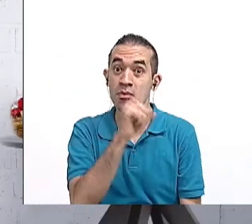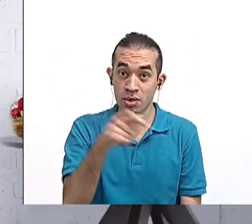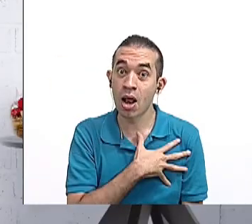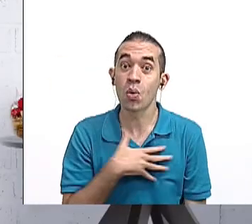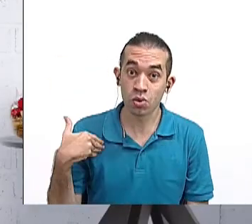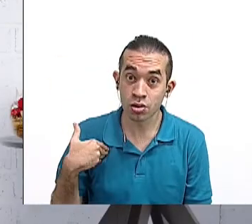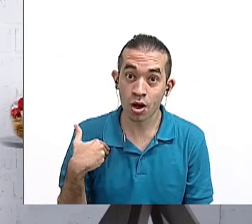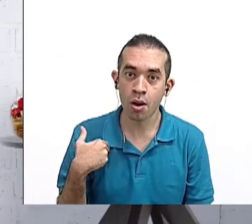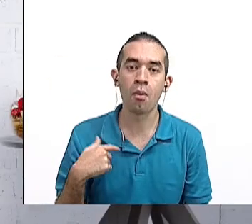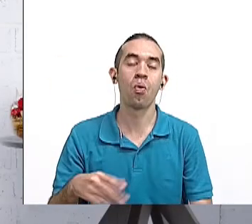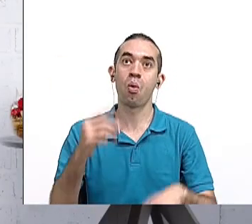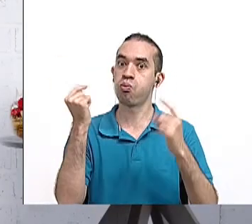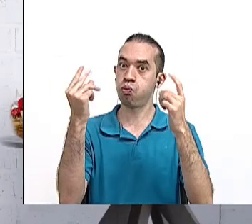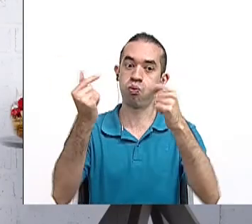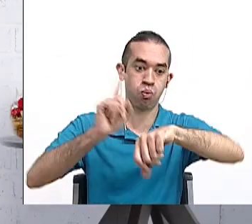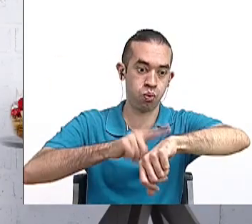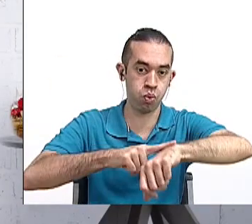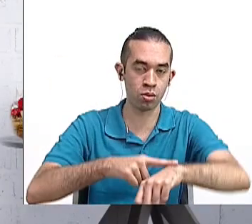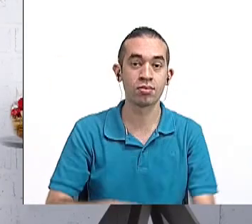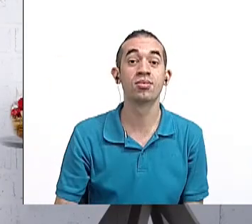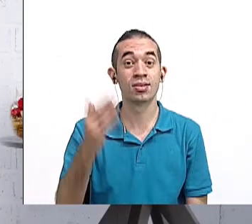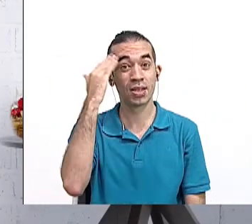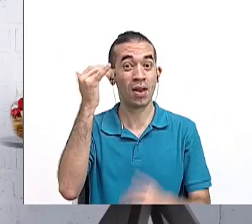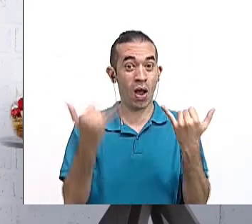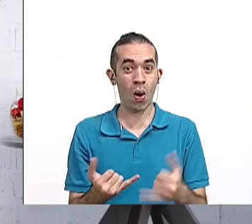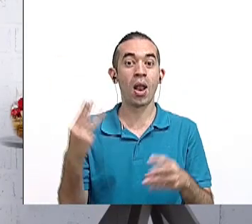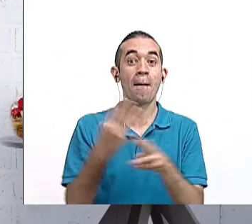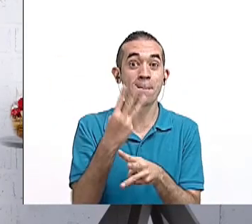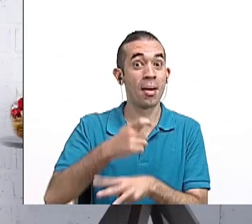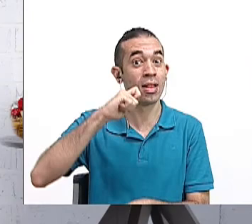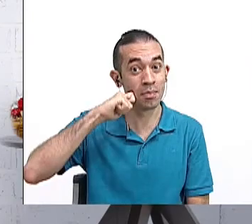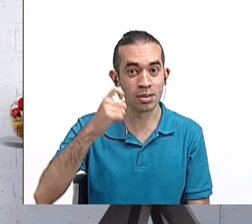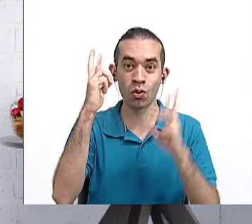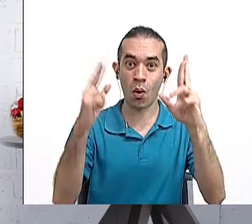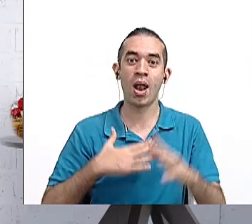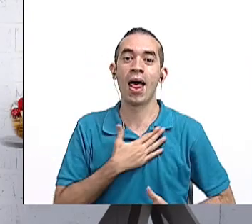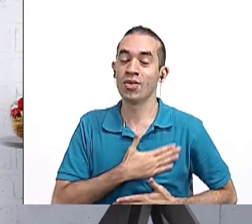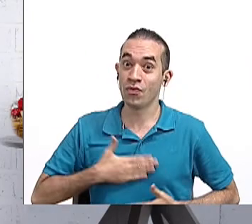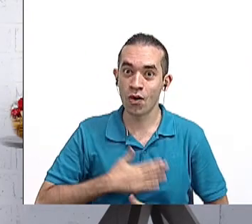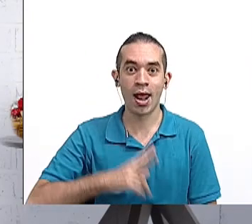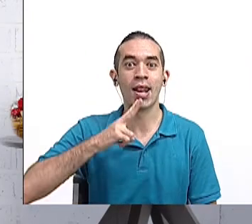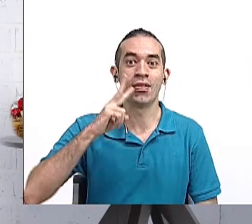de nuestro mathematics espero lo disfruten de verdad